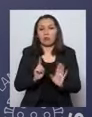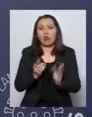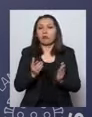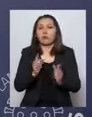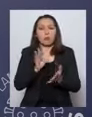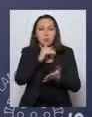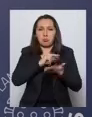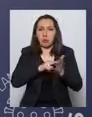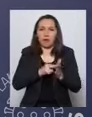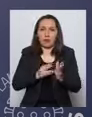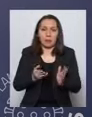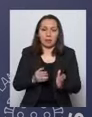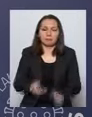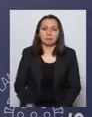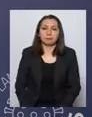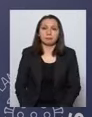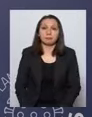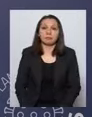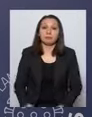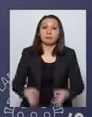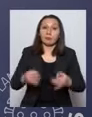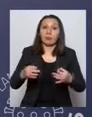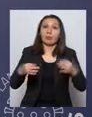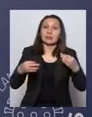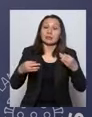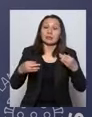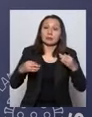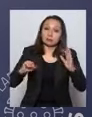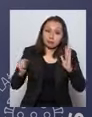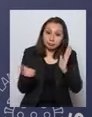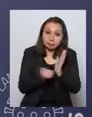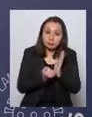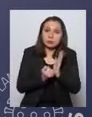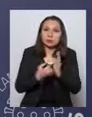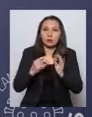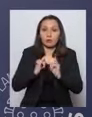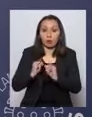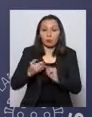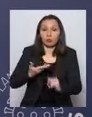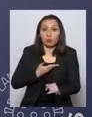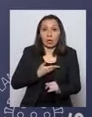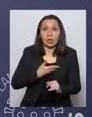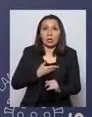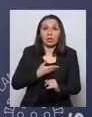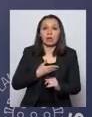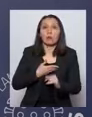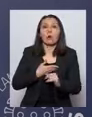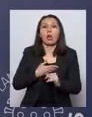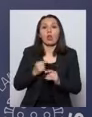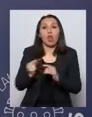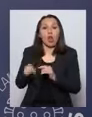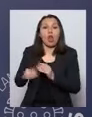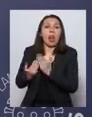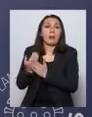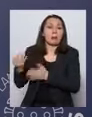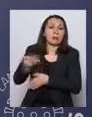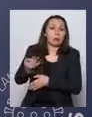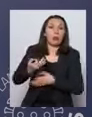no van a tener problemas certificados porque esta es una información que tengo por medios informales hoy a la mañana